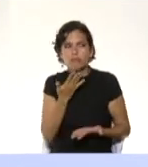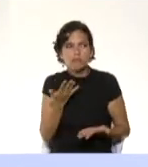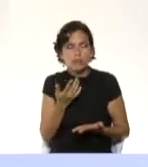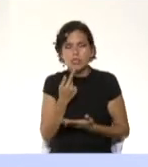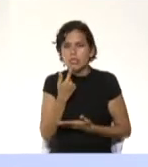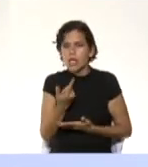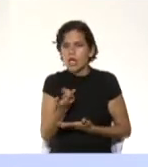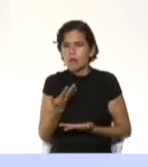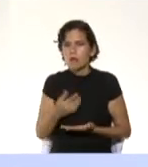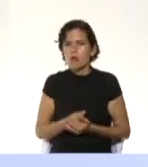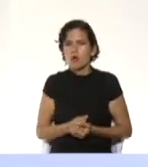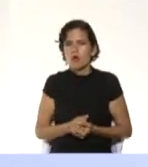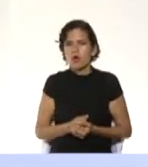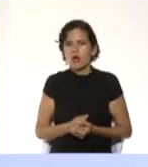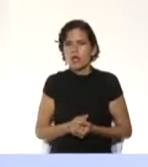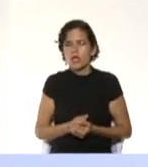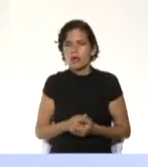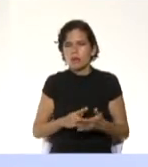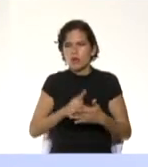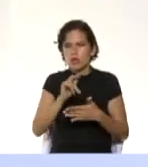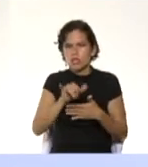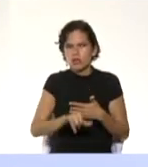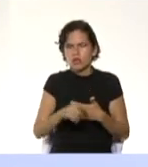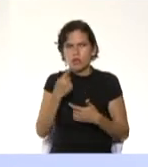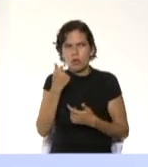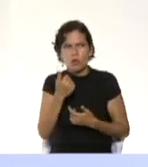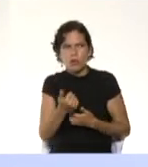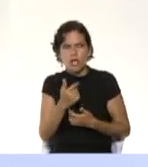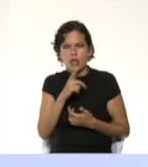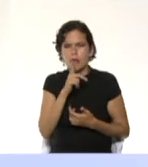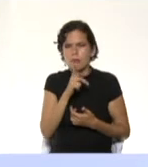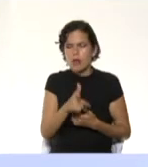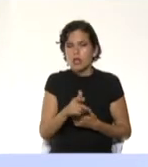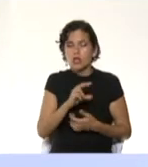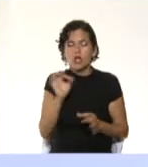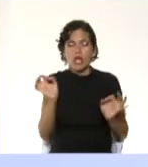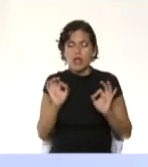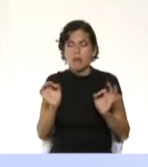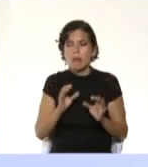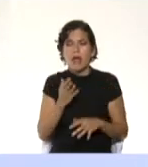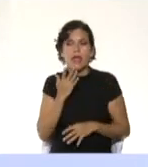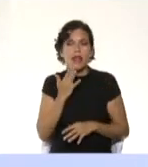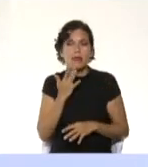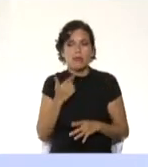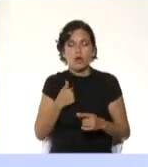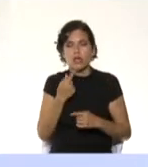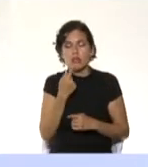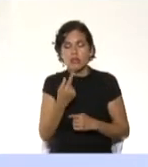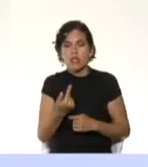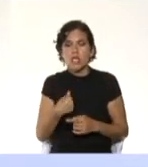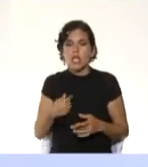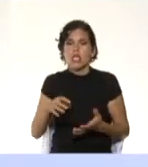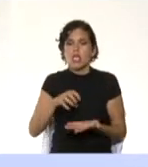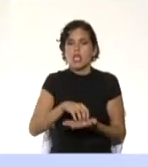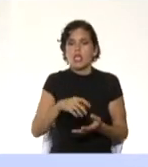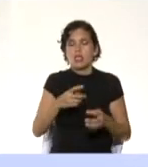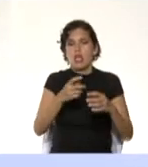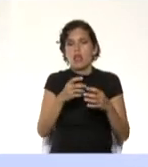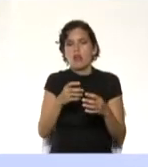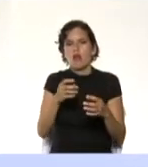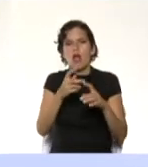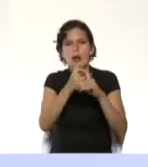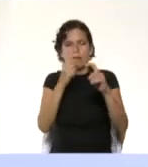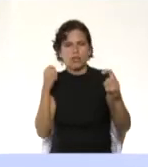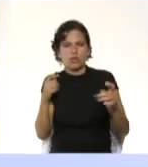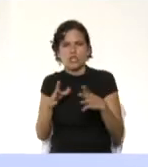es, digamos, cómo nos fue en ese proyecto. No solamente en el ejemplo que di del estado Amazonas, sino también en cada uno